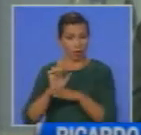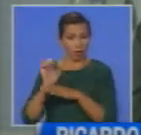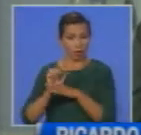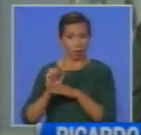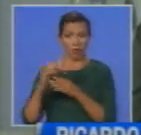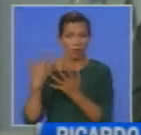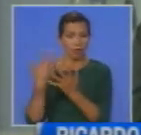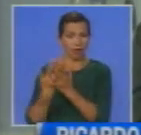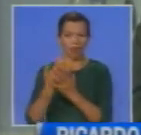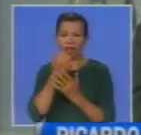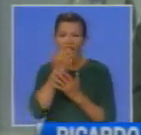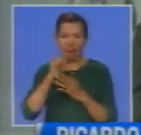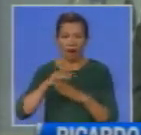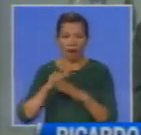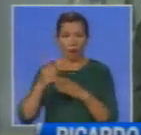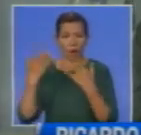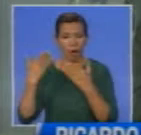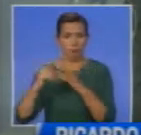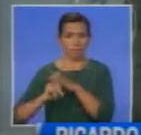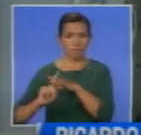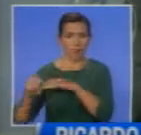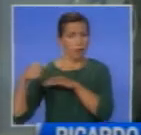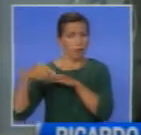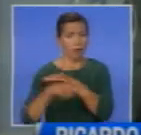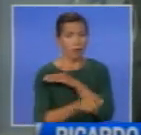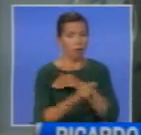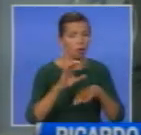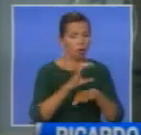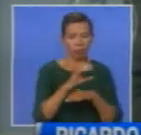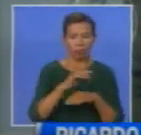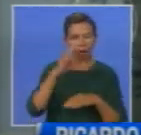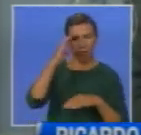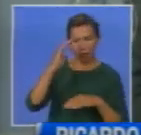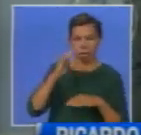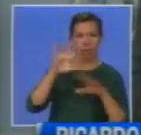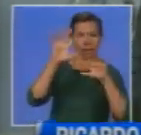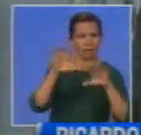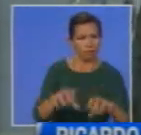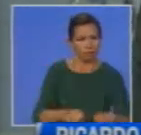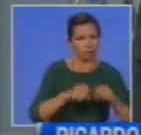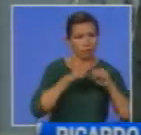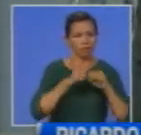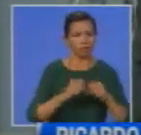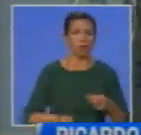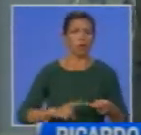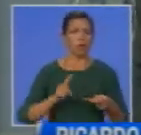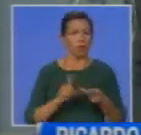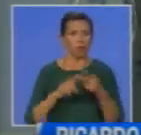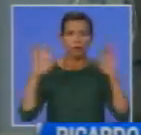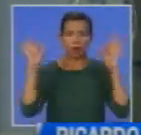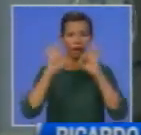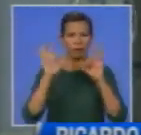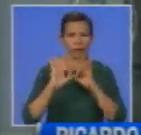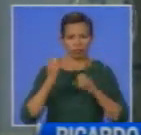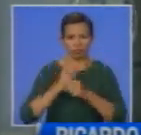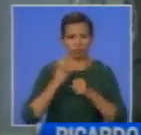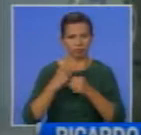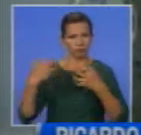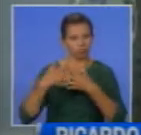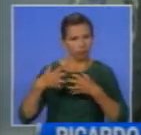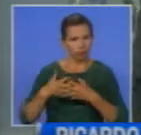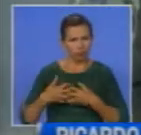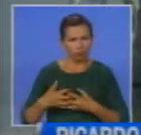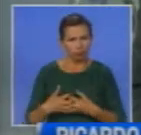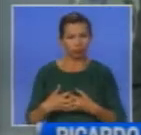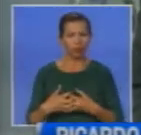la cárcel de La Roca, en Guayaquil, el tema de la interconexión eléctrica que se ha avanzado ya rápidamente en este año, más